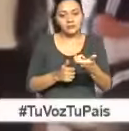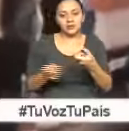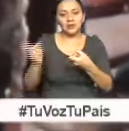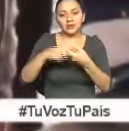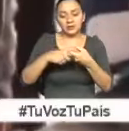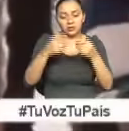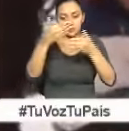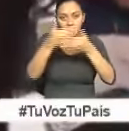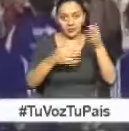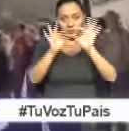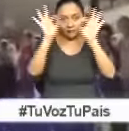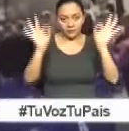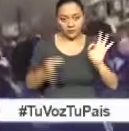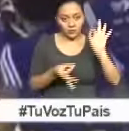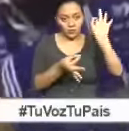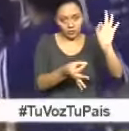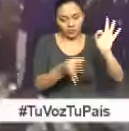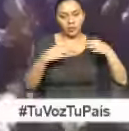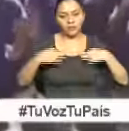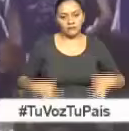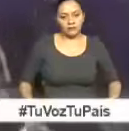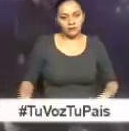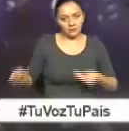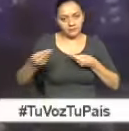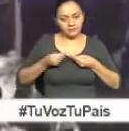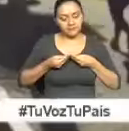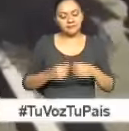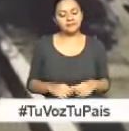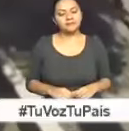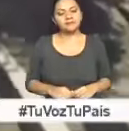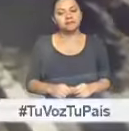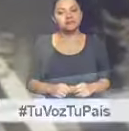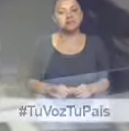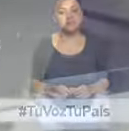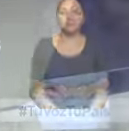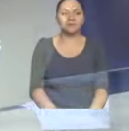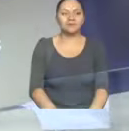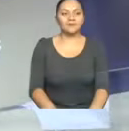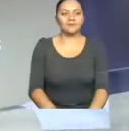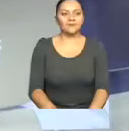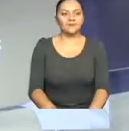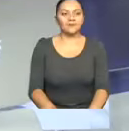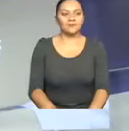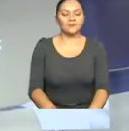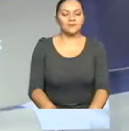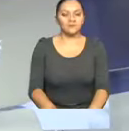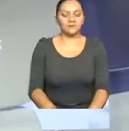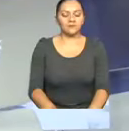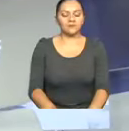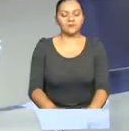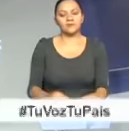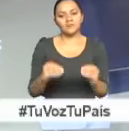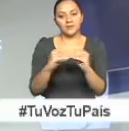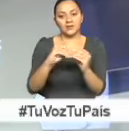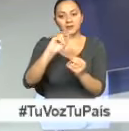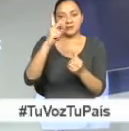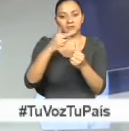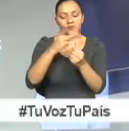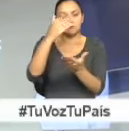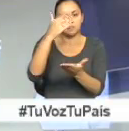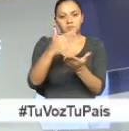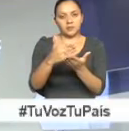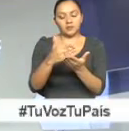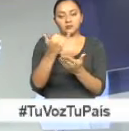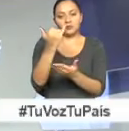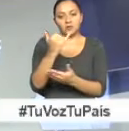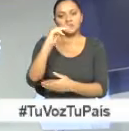inscripción para la entrega de los mismos. Carolina Díaz, Noticiero Ciudadano. Vamos ahora a un segundo corte en esta su